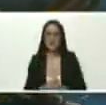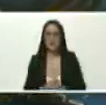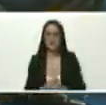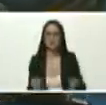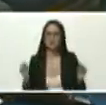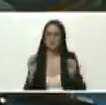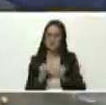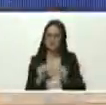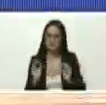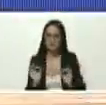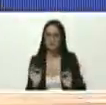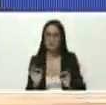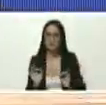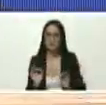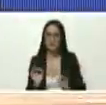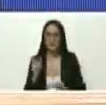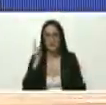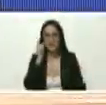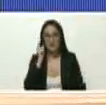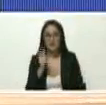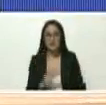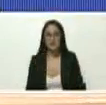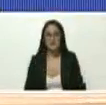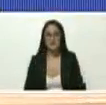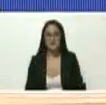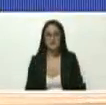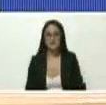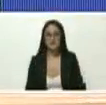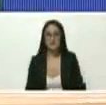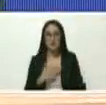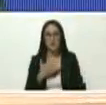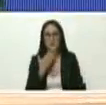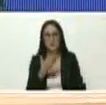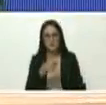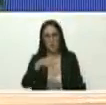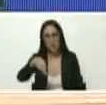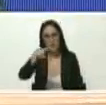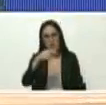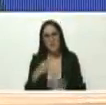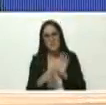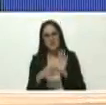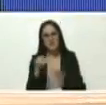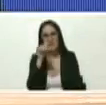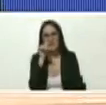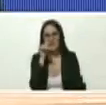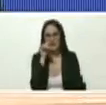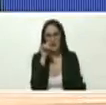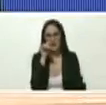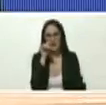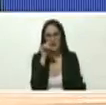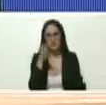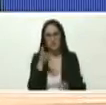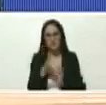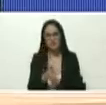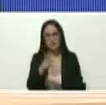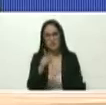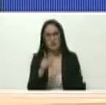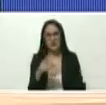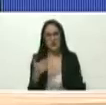coincidente el día. Yo quisiera, con el permiso de ustedes, presentar un video, sobre todo para